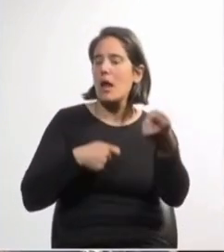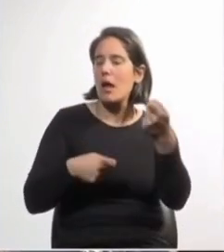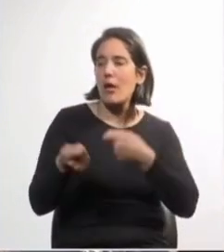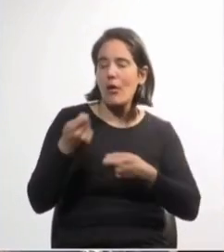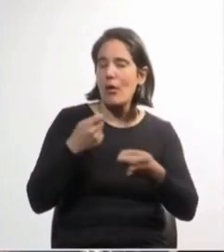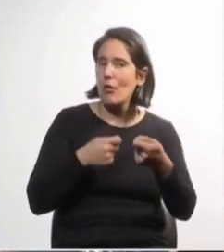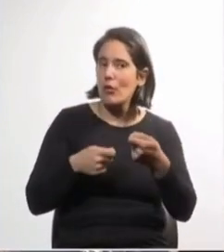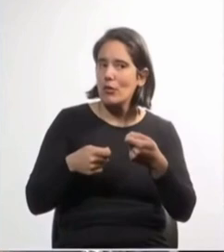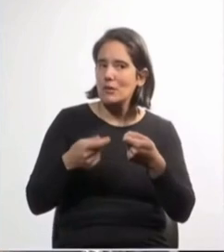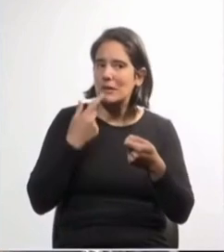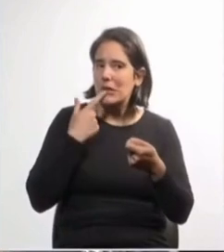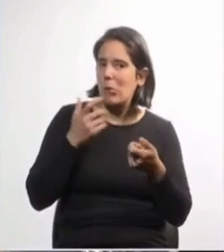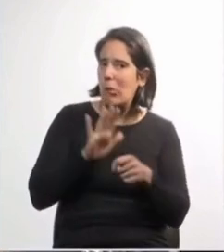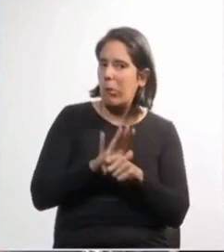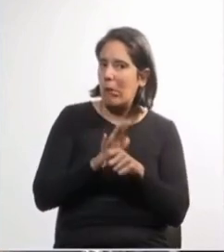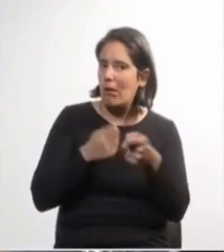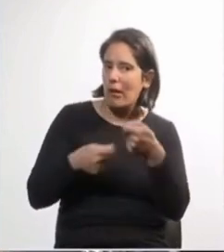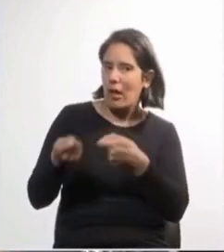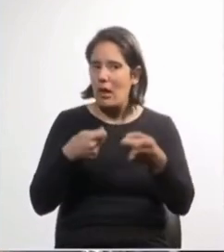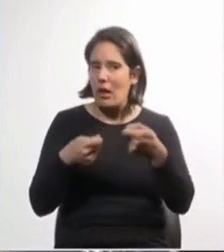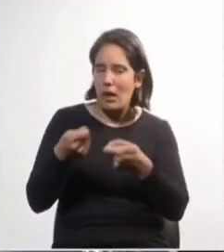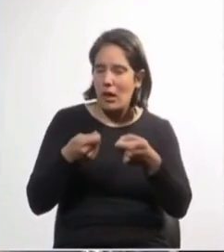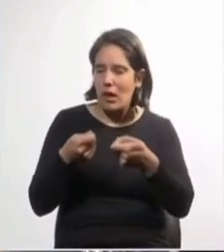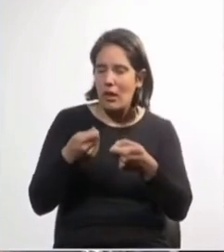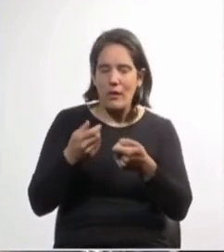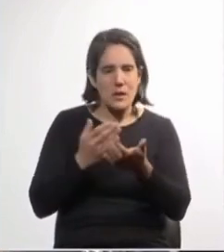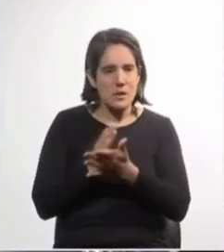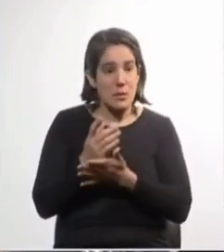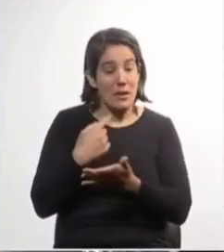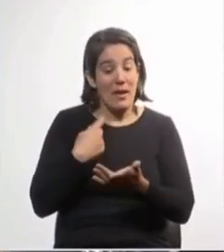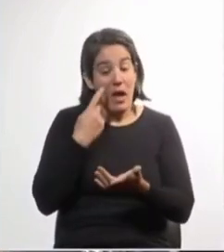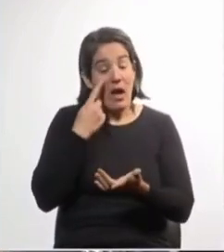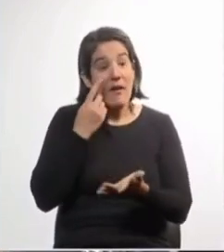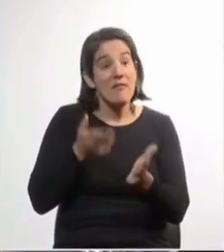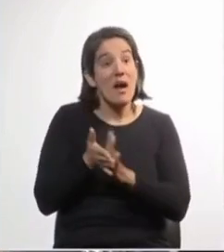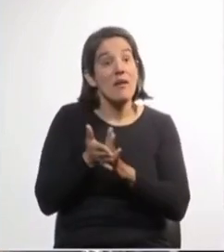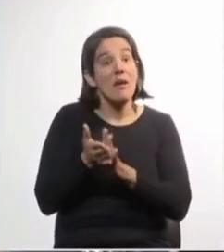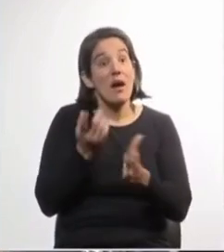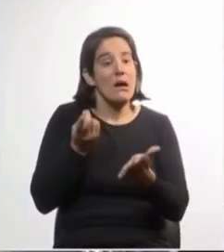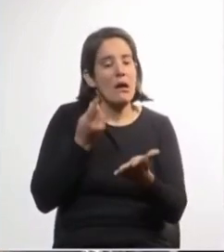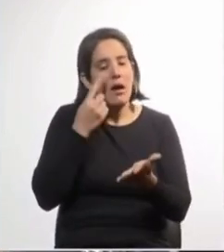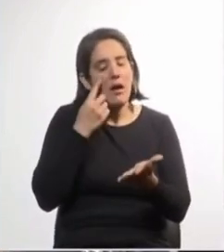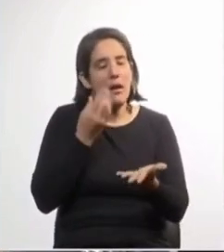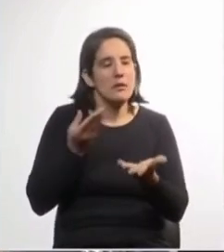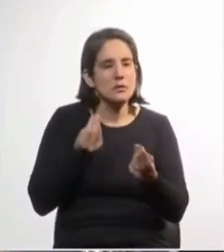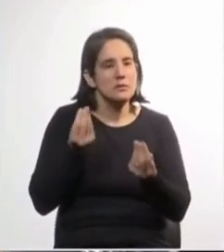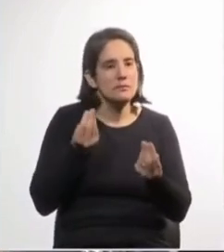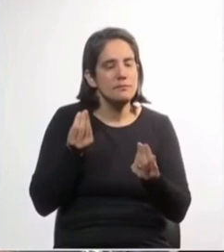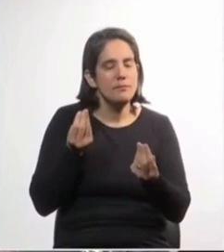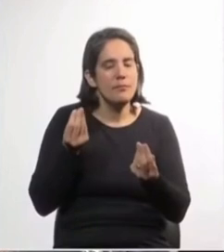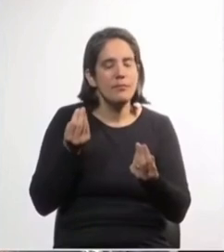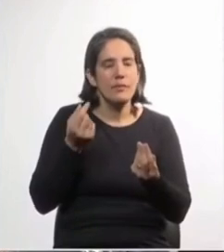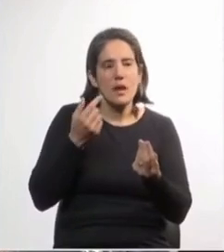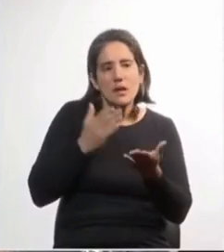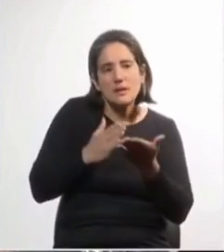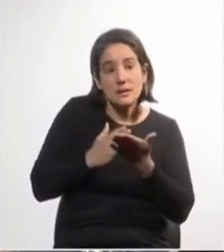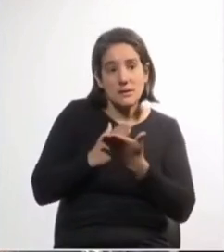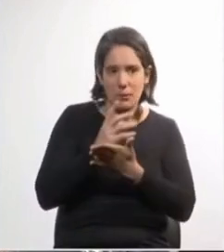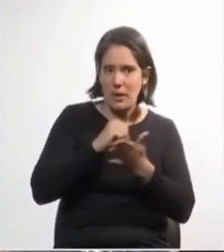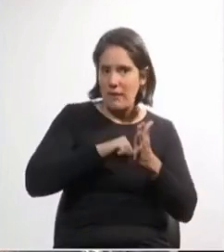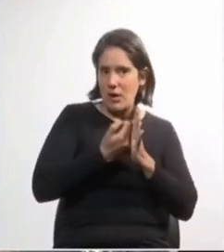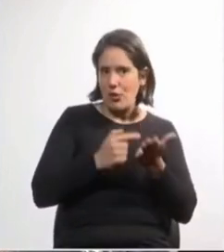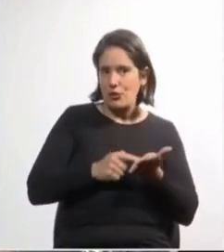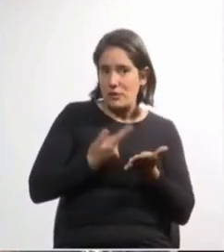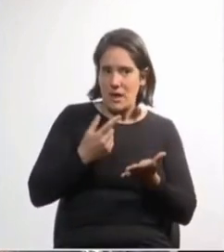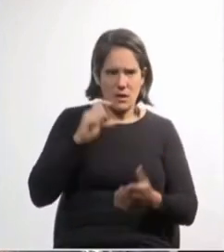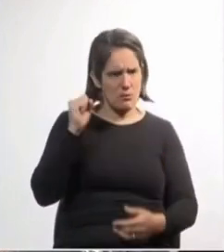un mercadito en donde la especulación también juega y en donde la presencia disciplinadora del Banco